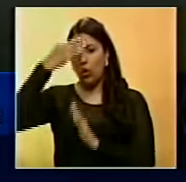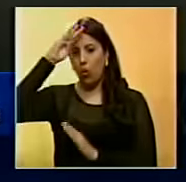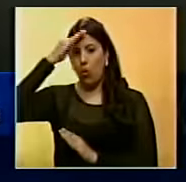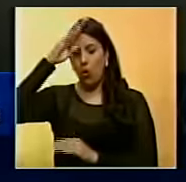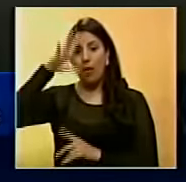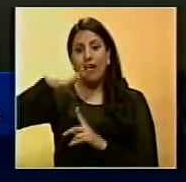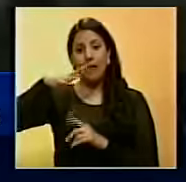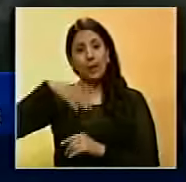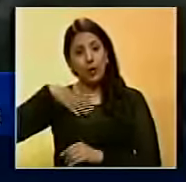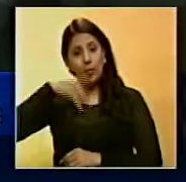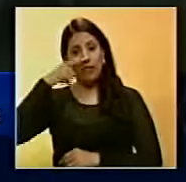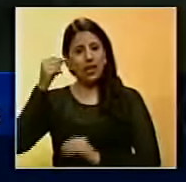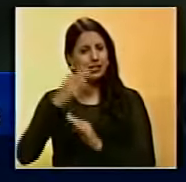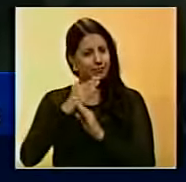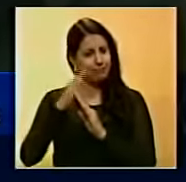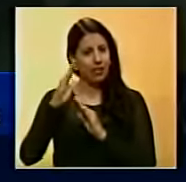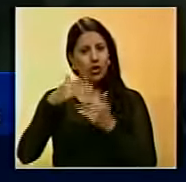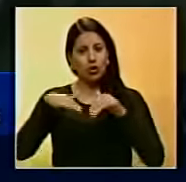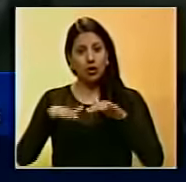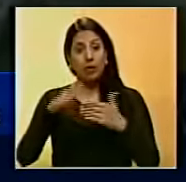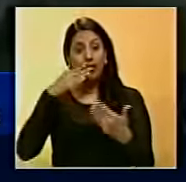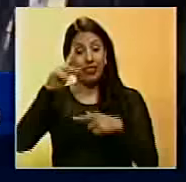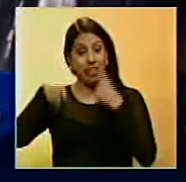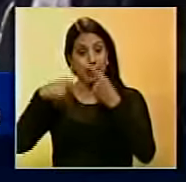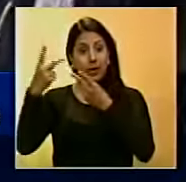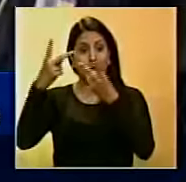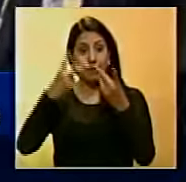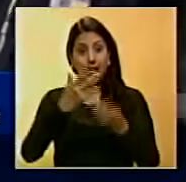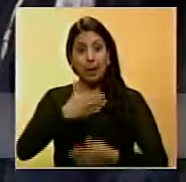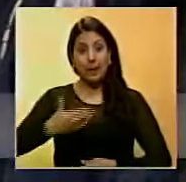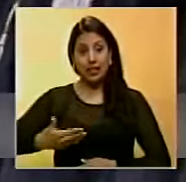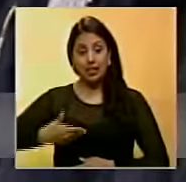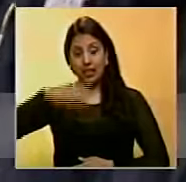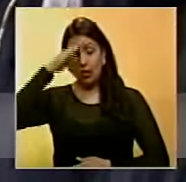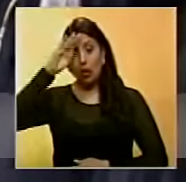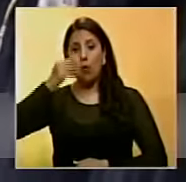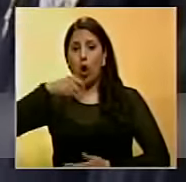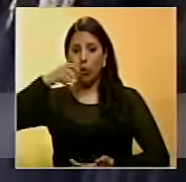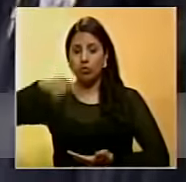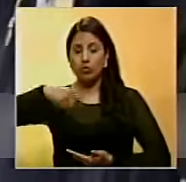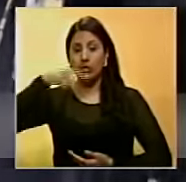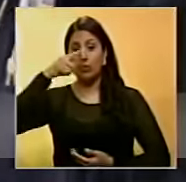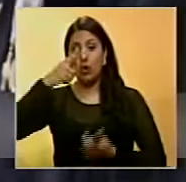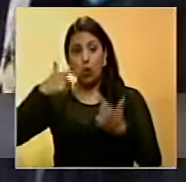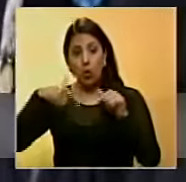Francia posteriormente Castro será el invitado de honor en una cena de gala en el Palacio presidencial